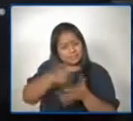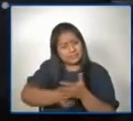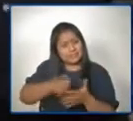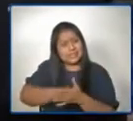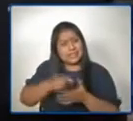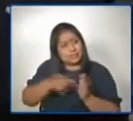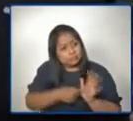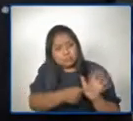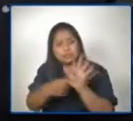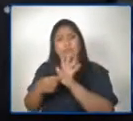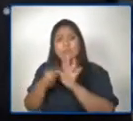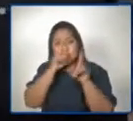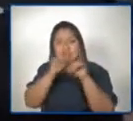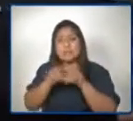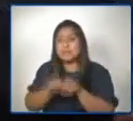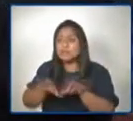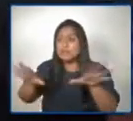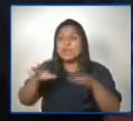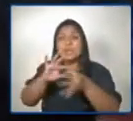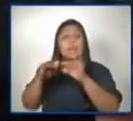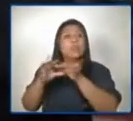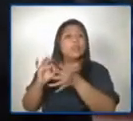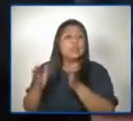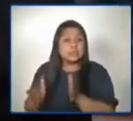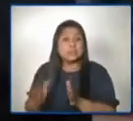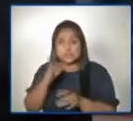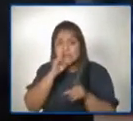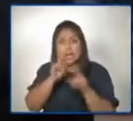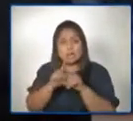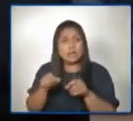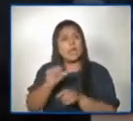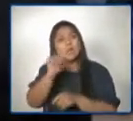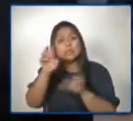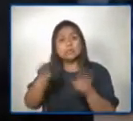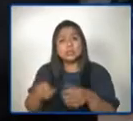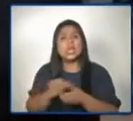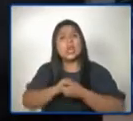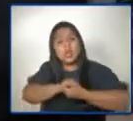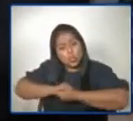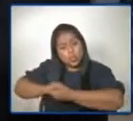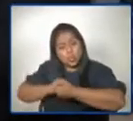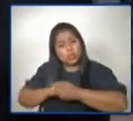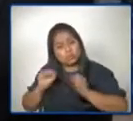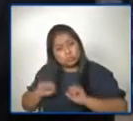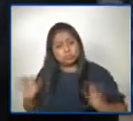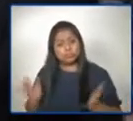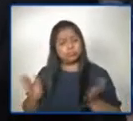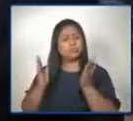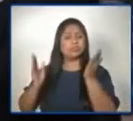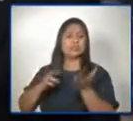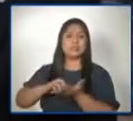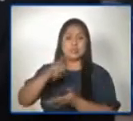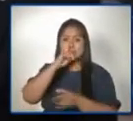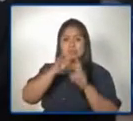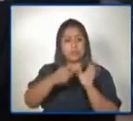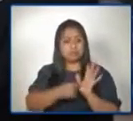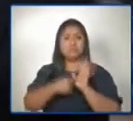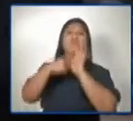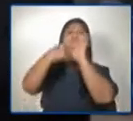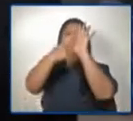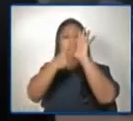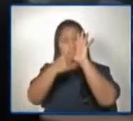mensaje a las demás personas, a los demás deportistas y a las demás personas, de que juntos vamos a sacar nuestro país adelante y ponerlo en el lugar donde se